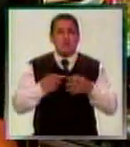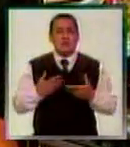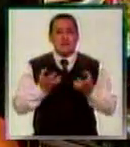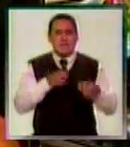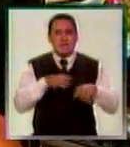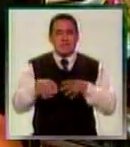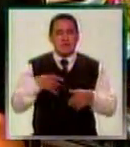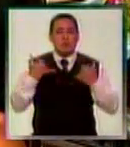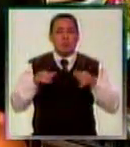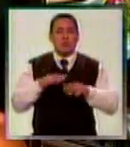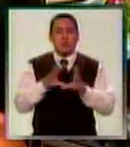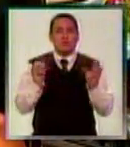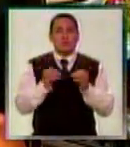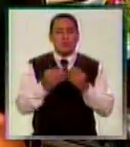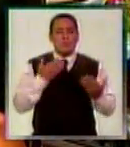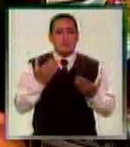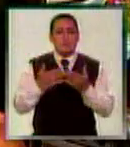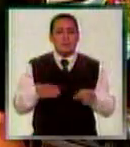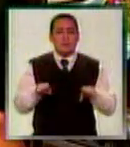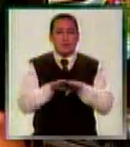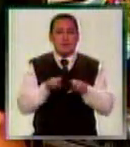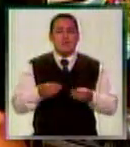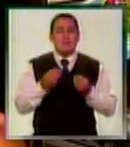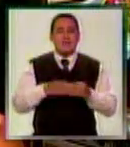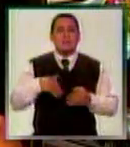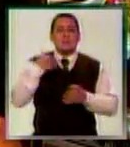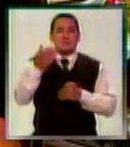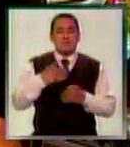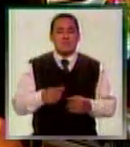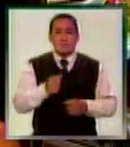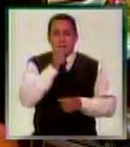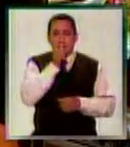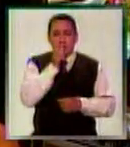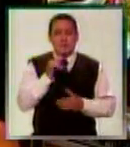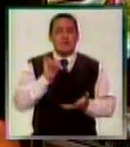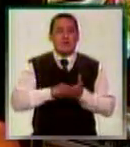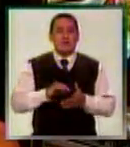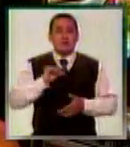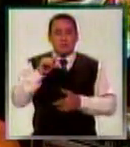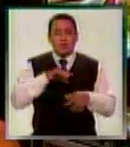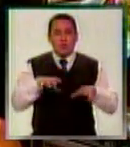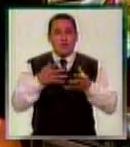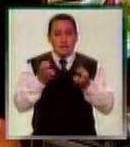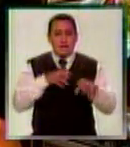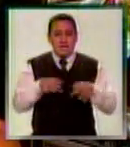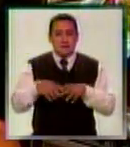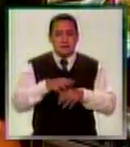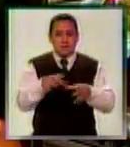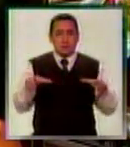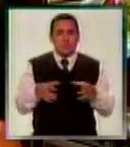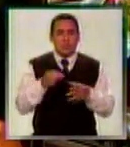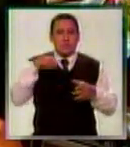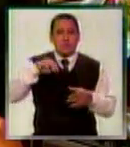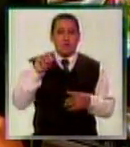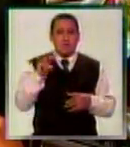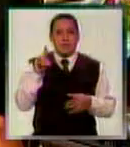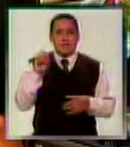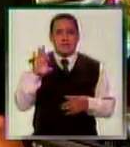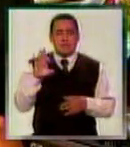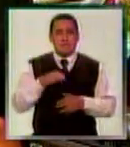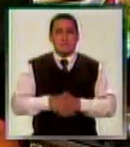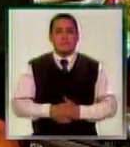hacer juegos, supuestamente juegos democráticos, para después irse a la clandestinidad, que es un poco lo que está pretendiendo hacer este movimiento Movadef. Creo